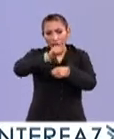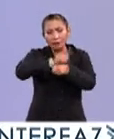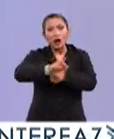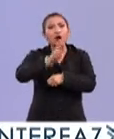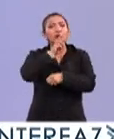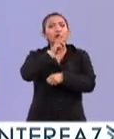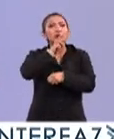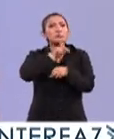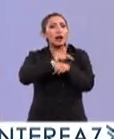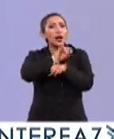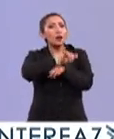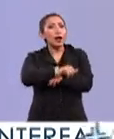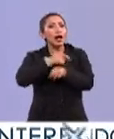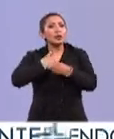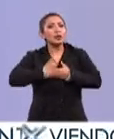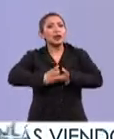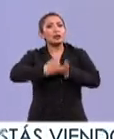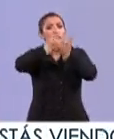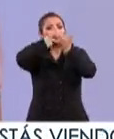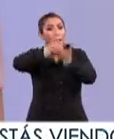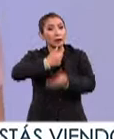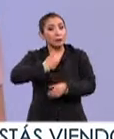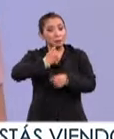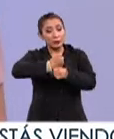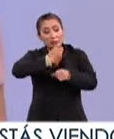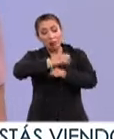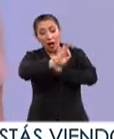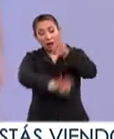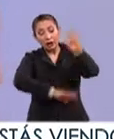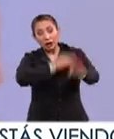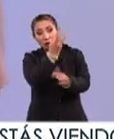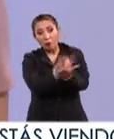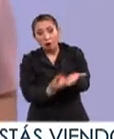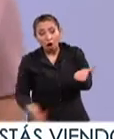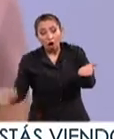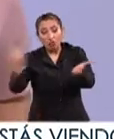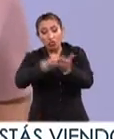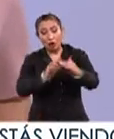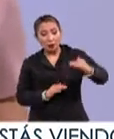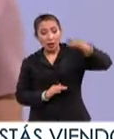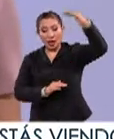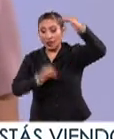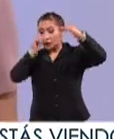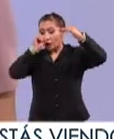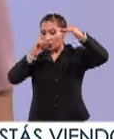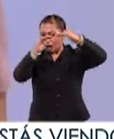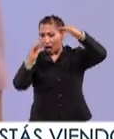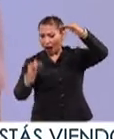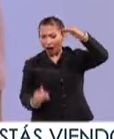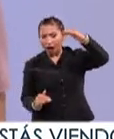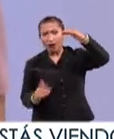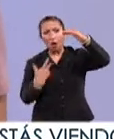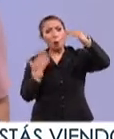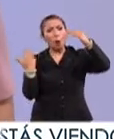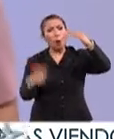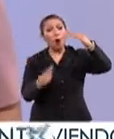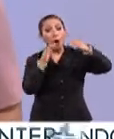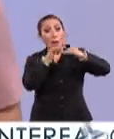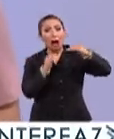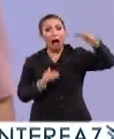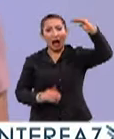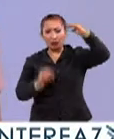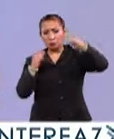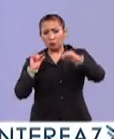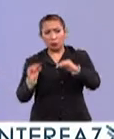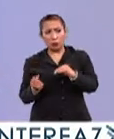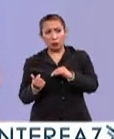y Paraguay, donde la asistencia primaria prácticamente duplica a la secundaria o inclusive supera esta